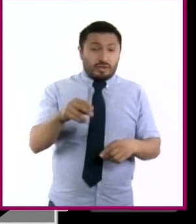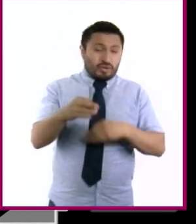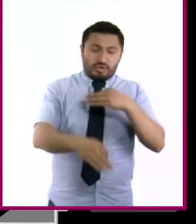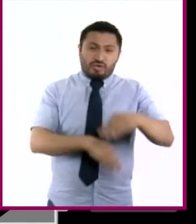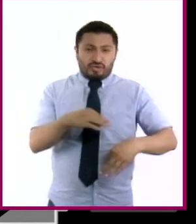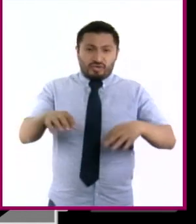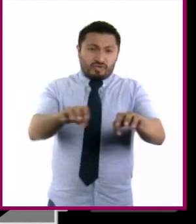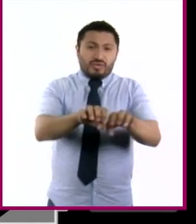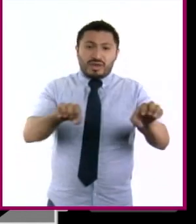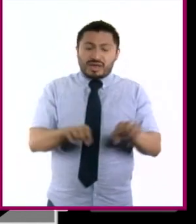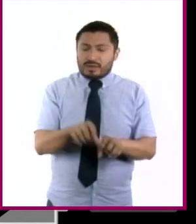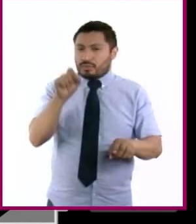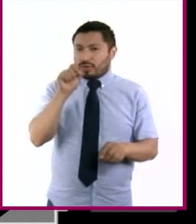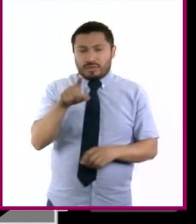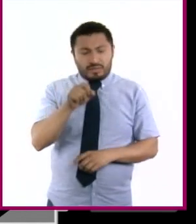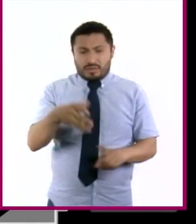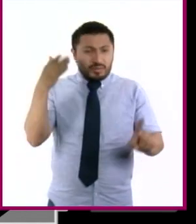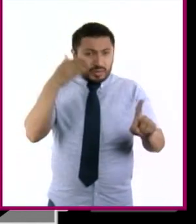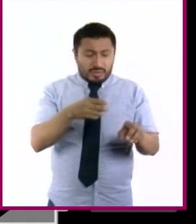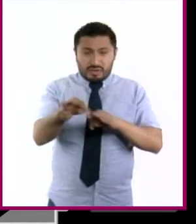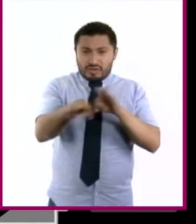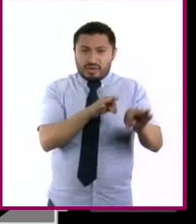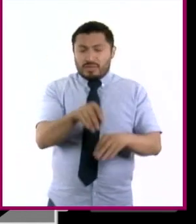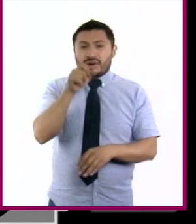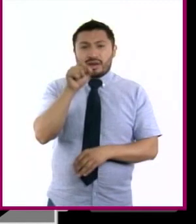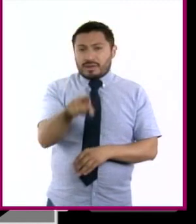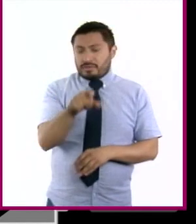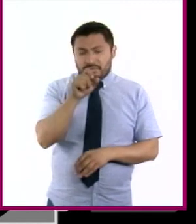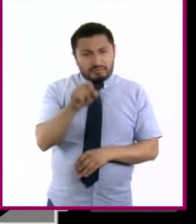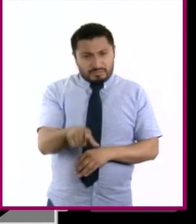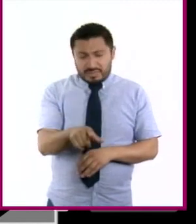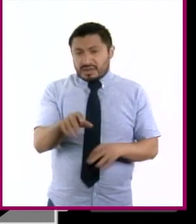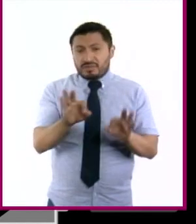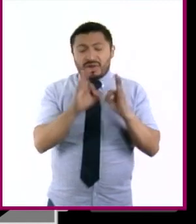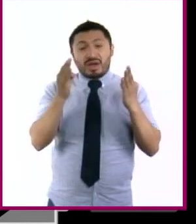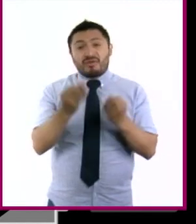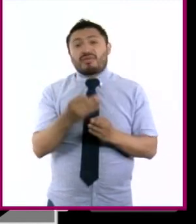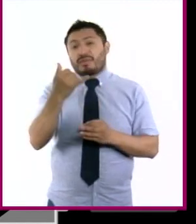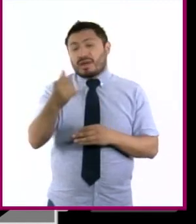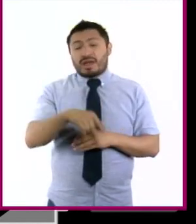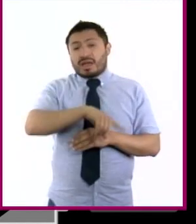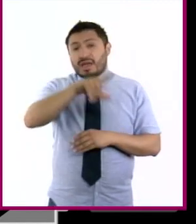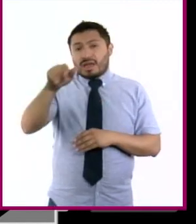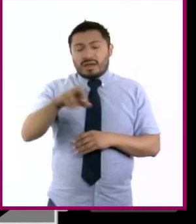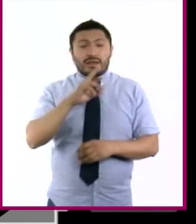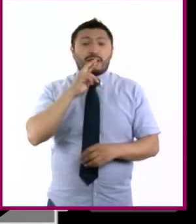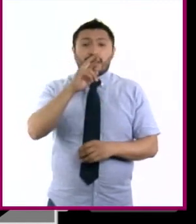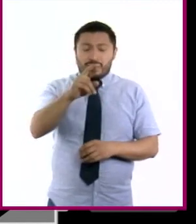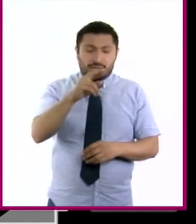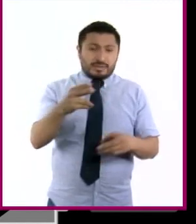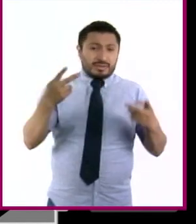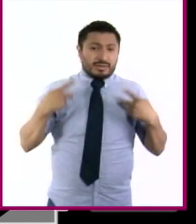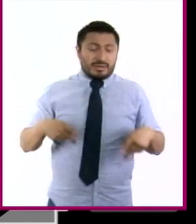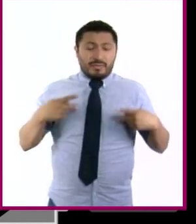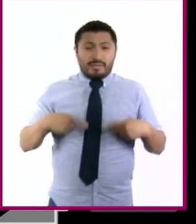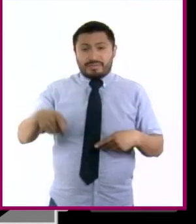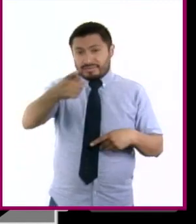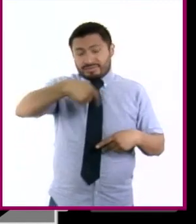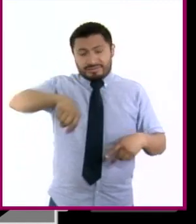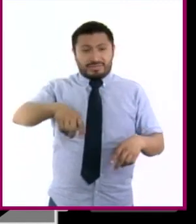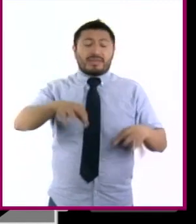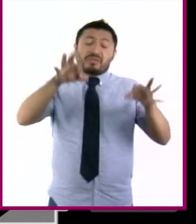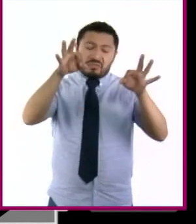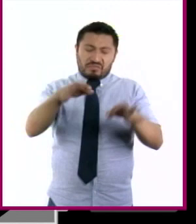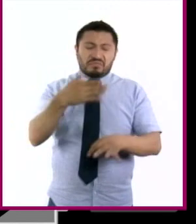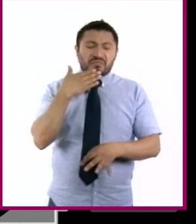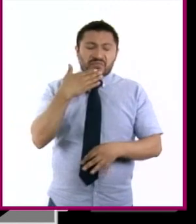involucrado está en la misma línea porque se trabaja de la misma forma y al final el resultado para el cliente es satisfactorio y el